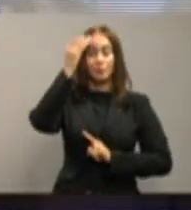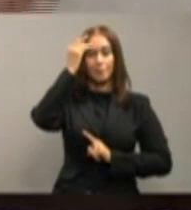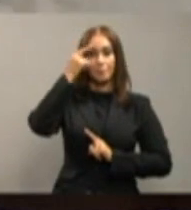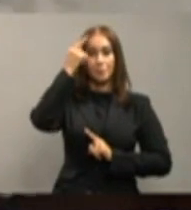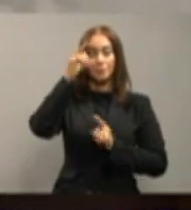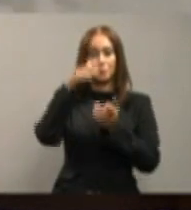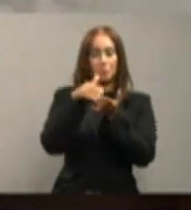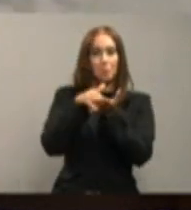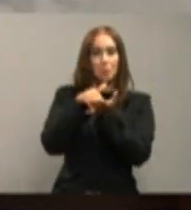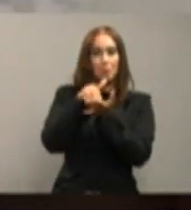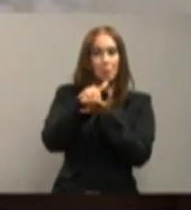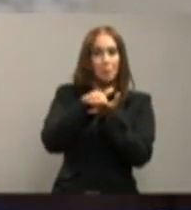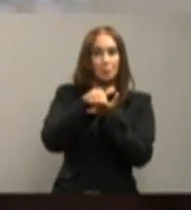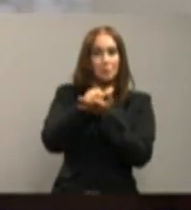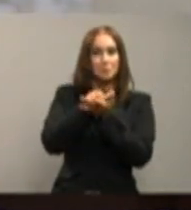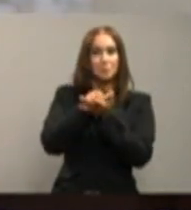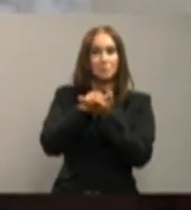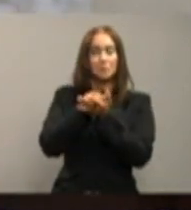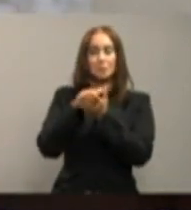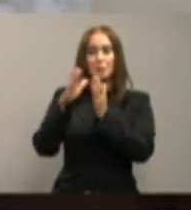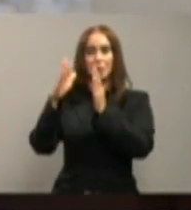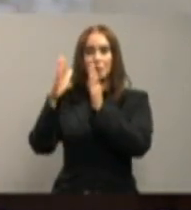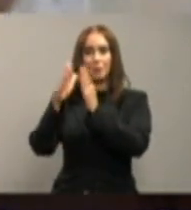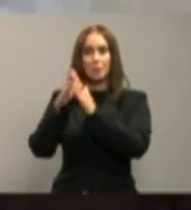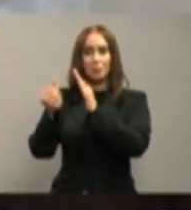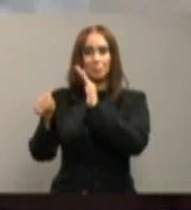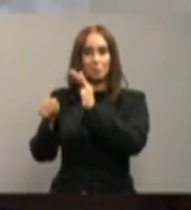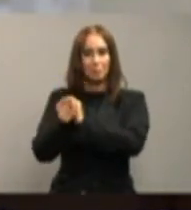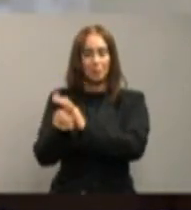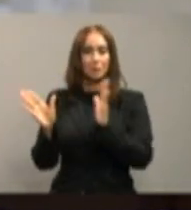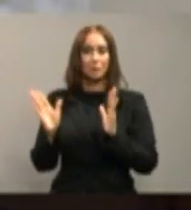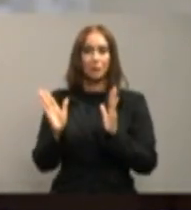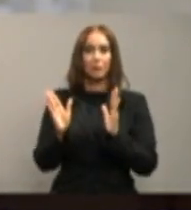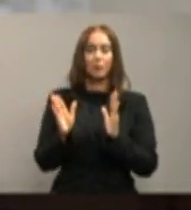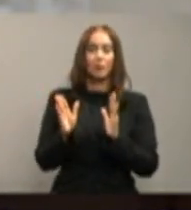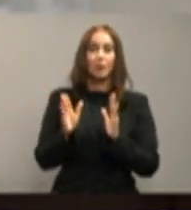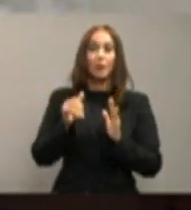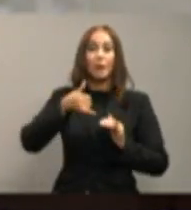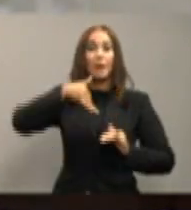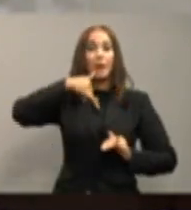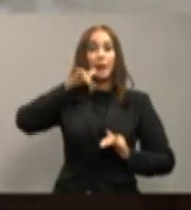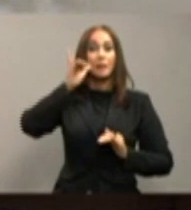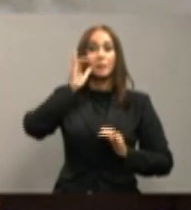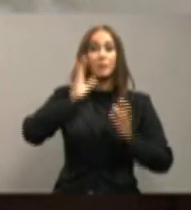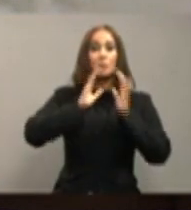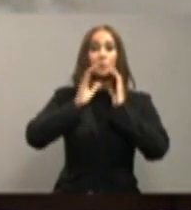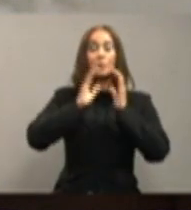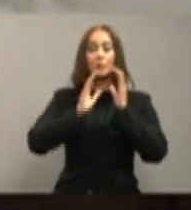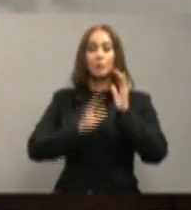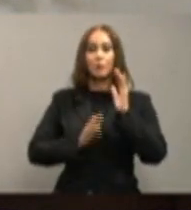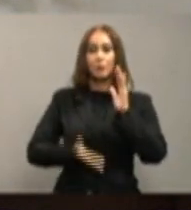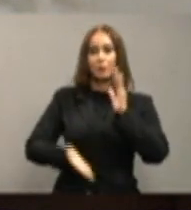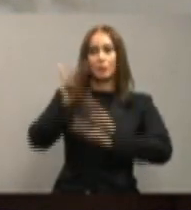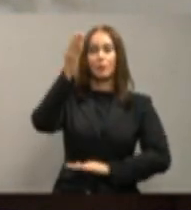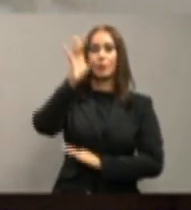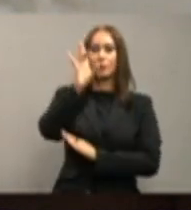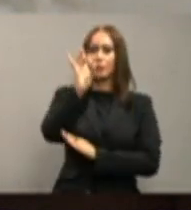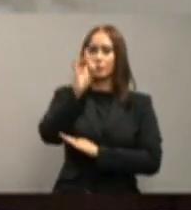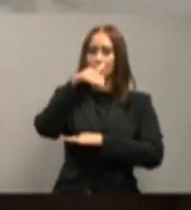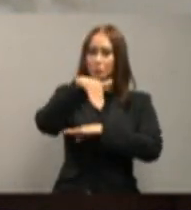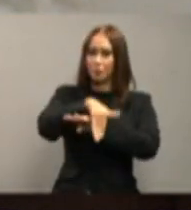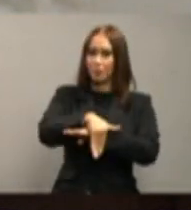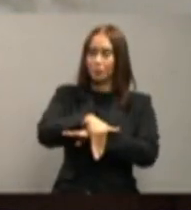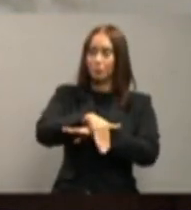flexibilizar la cuarentena. Ayer me enviaron una comunicación para que en vez de las 7 la llevara a las 8 de la noche.